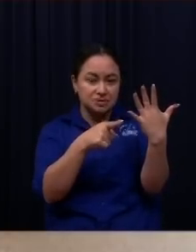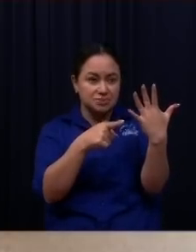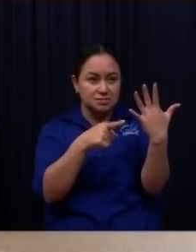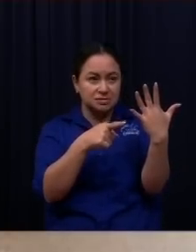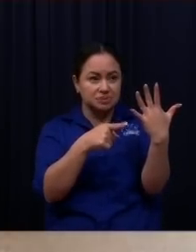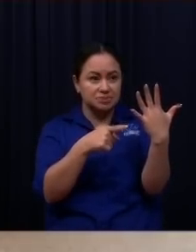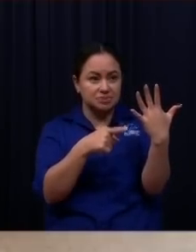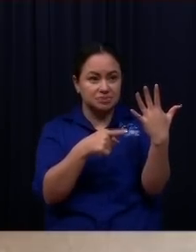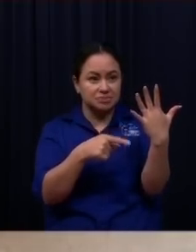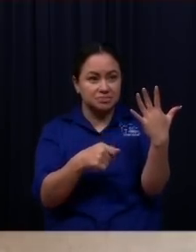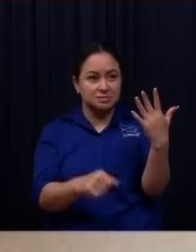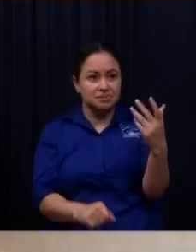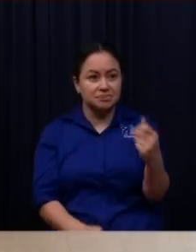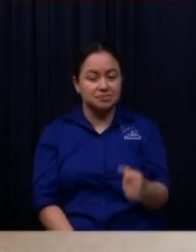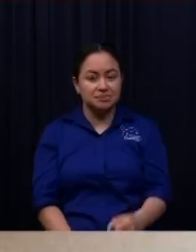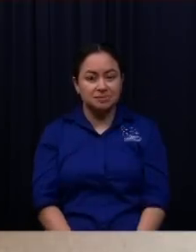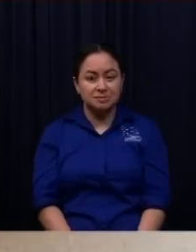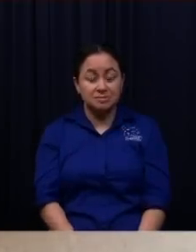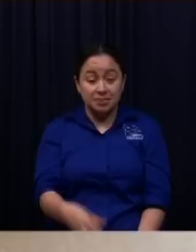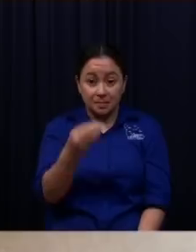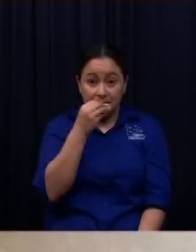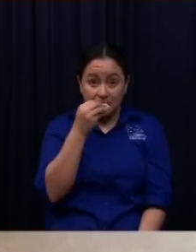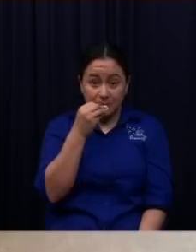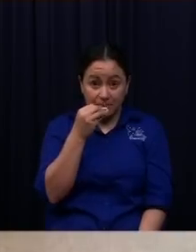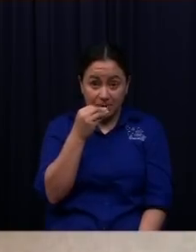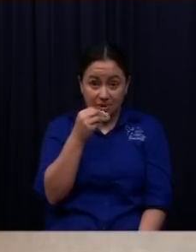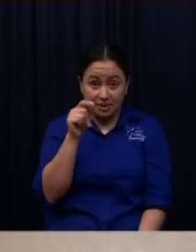existen para comer de este altar?